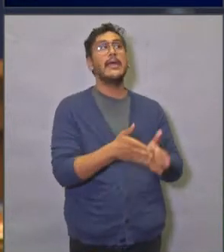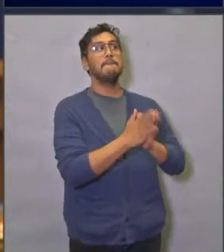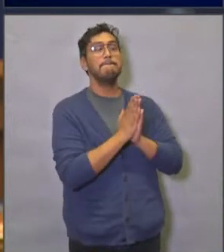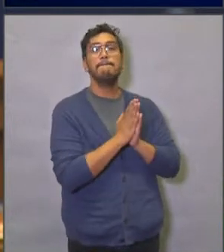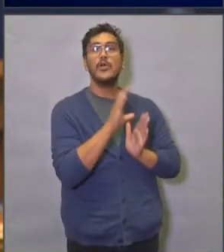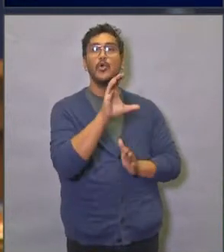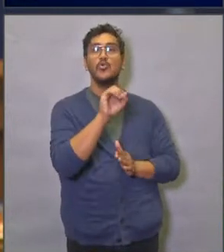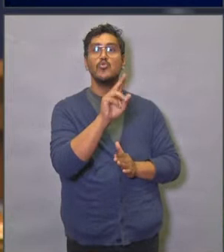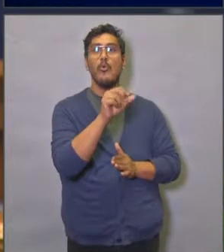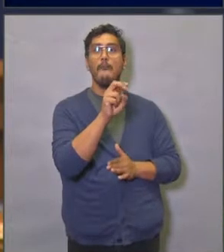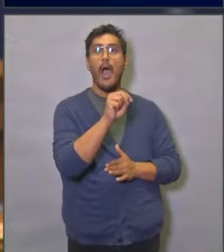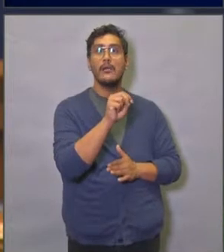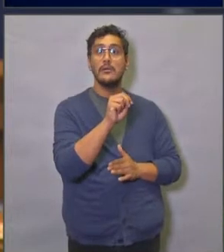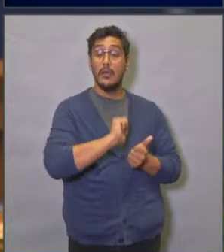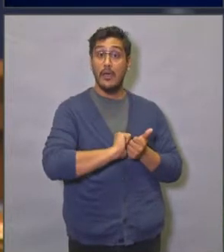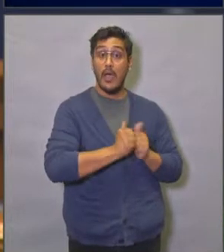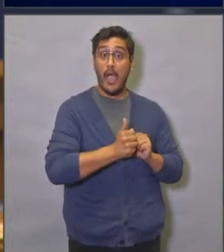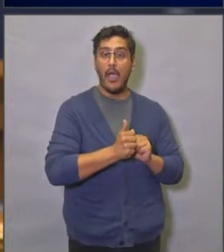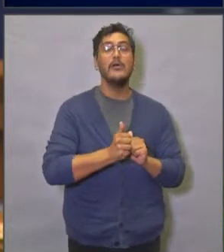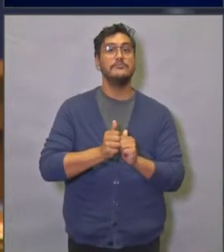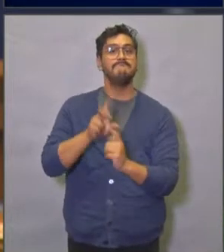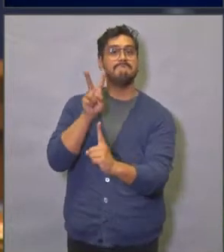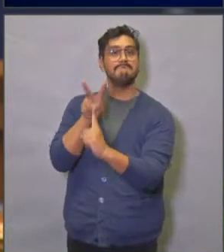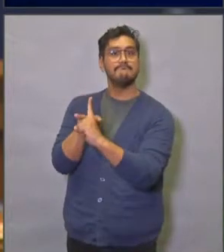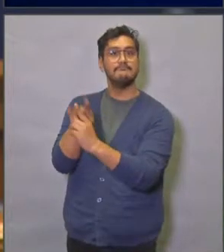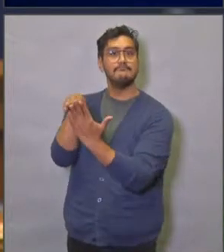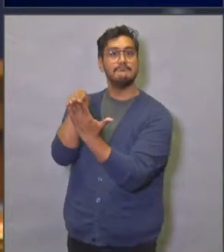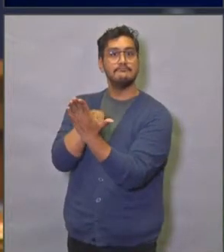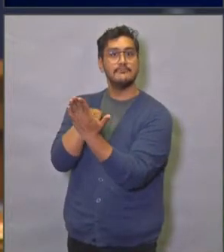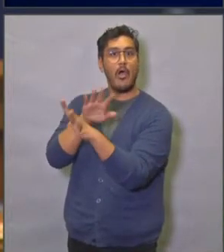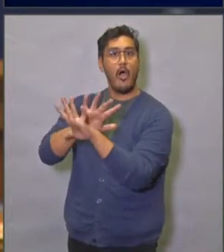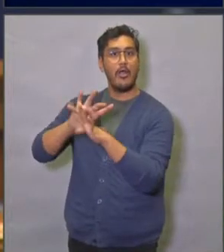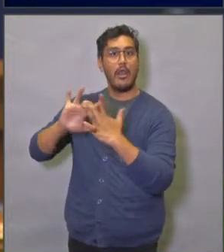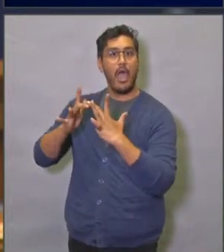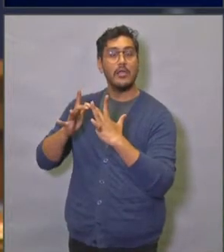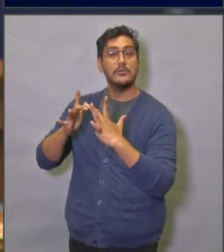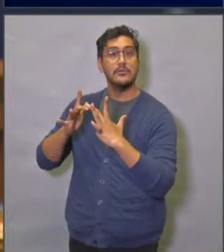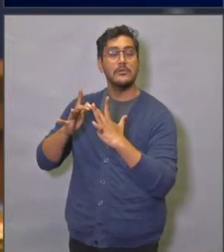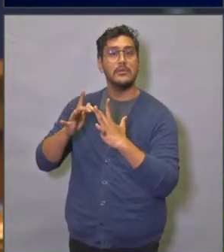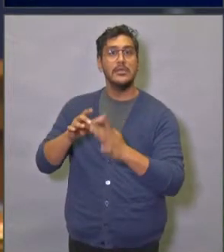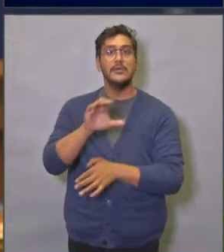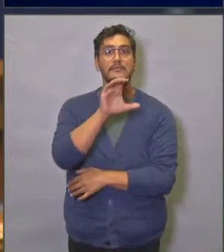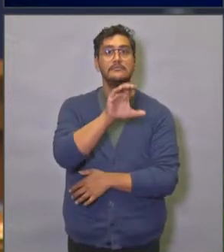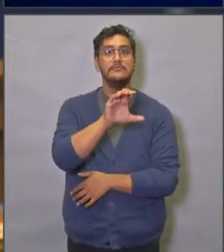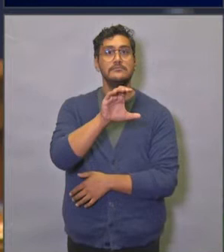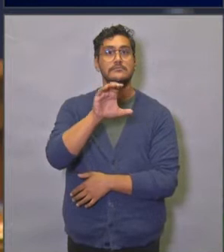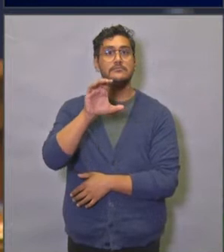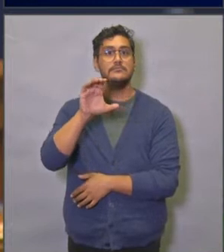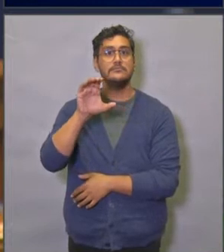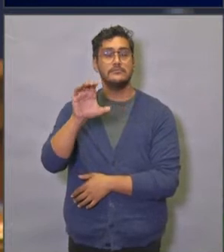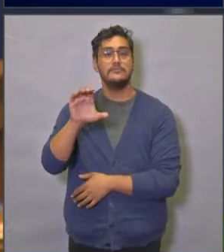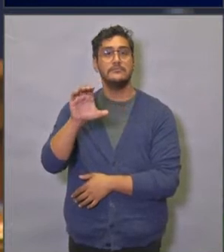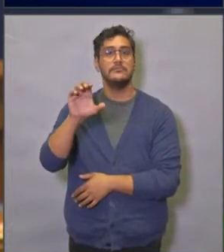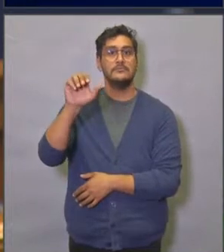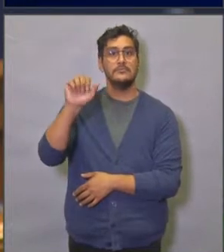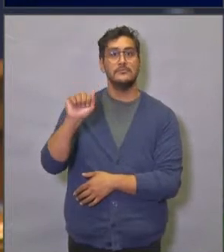por completar una aplicación en línea que se encuentra en